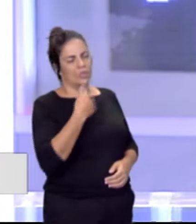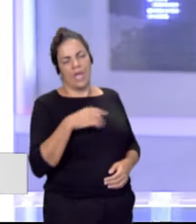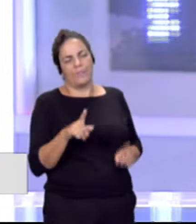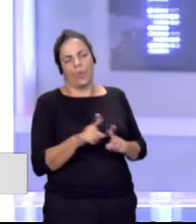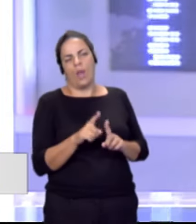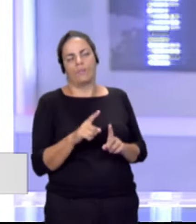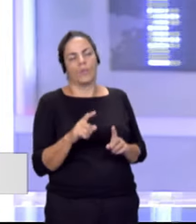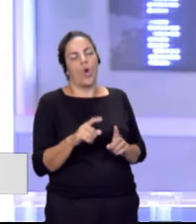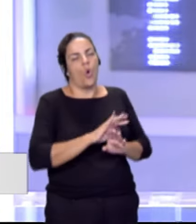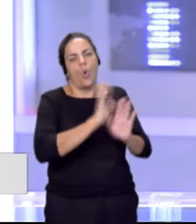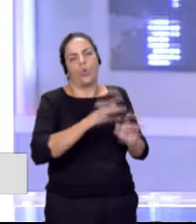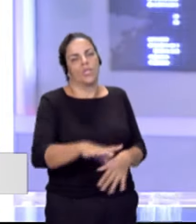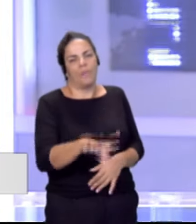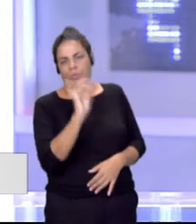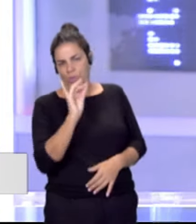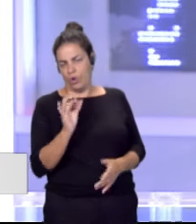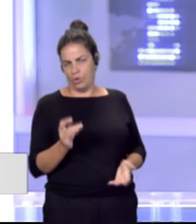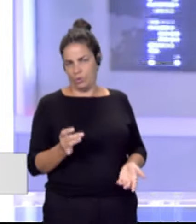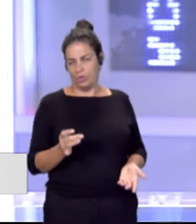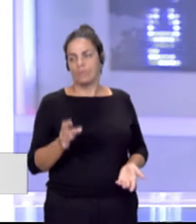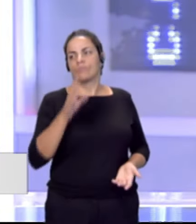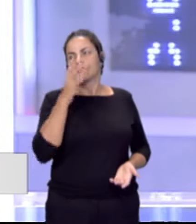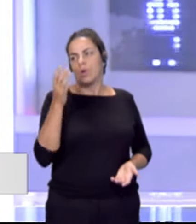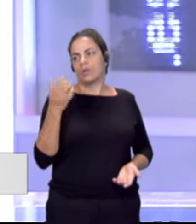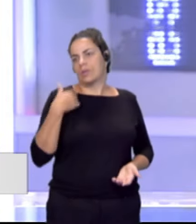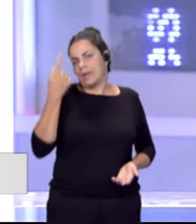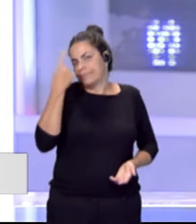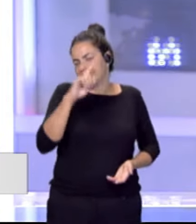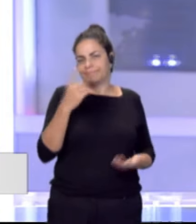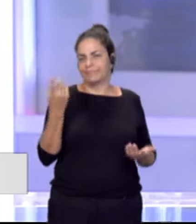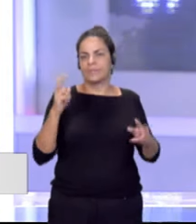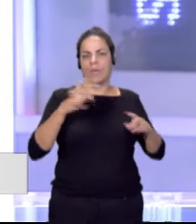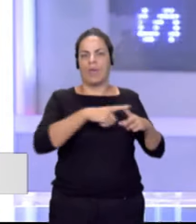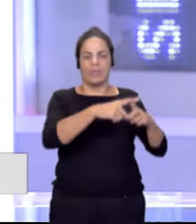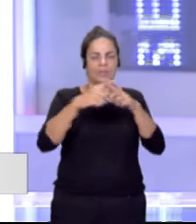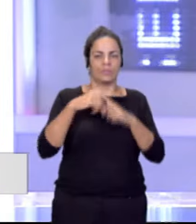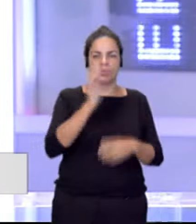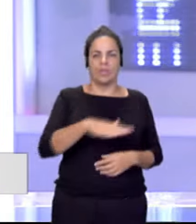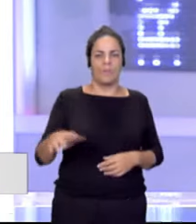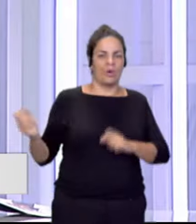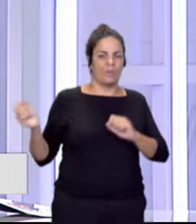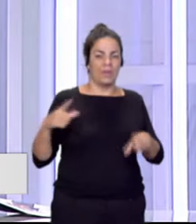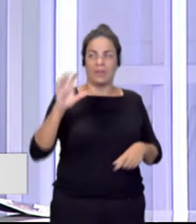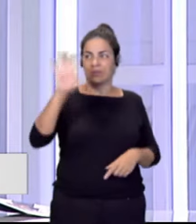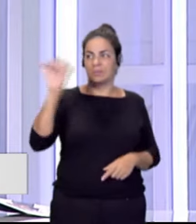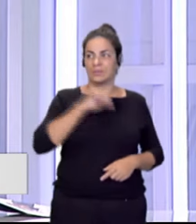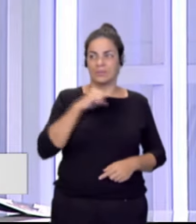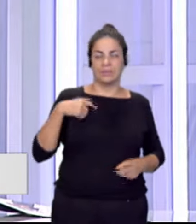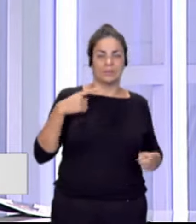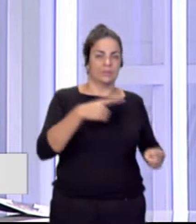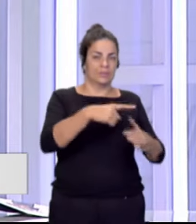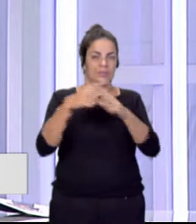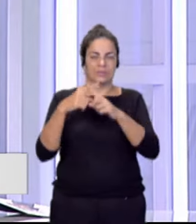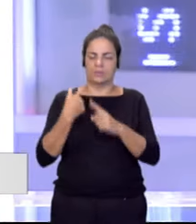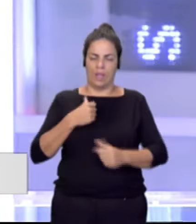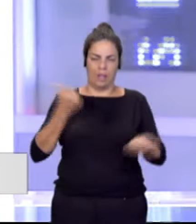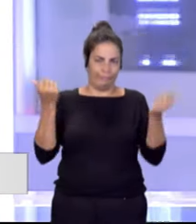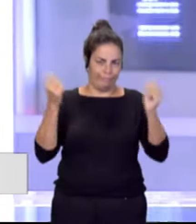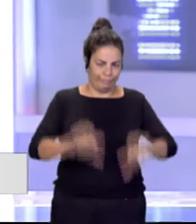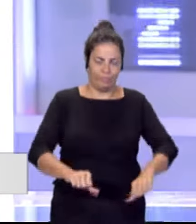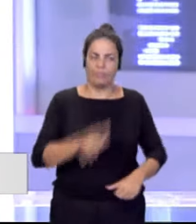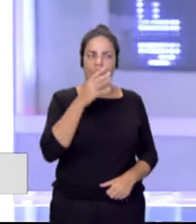fracaso en torno lo que hemos hablado, el principal debate, la distribución de los menores migrantes por las comunidades autónomas, que ya ha fracasado, por cierto, porque el Partido Popular